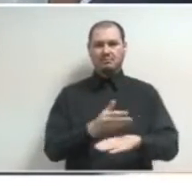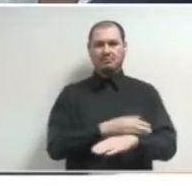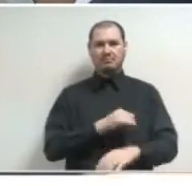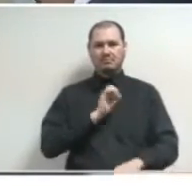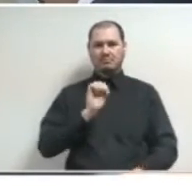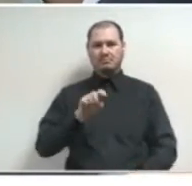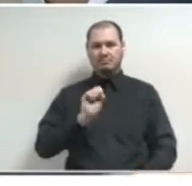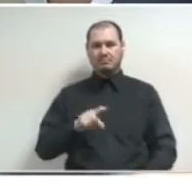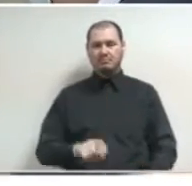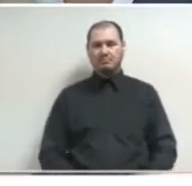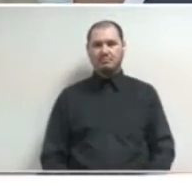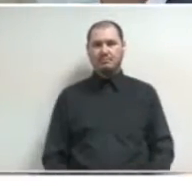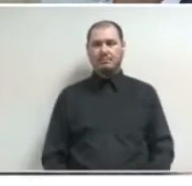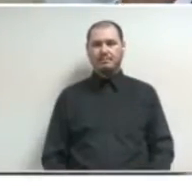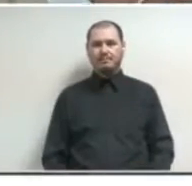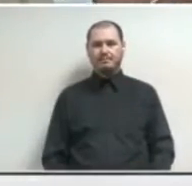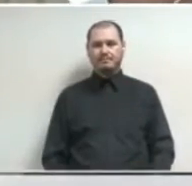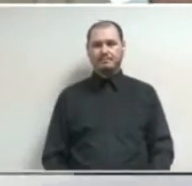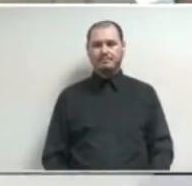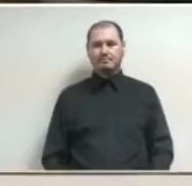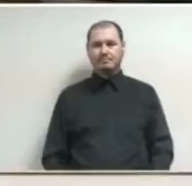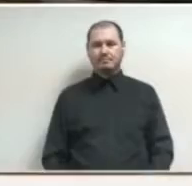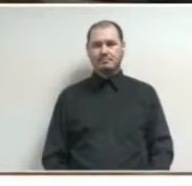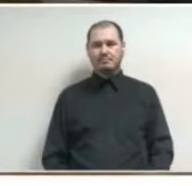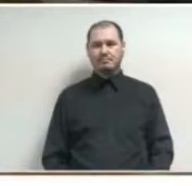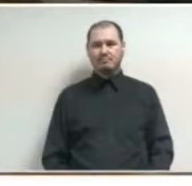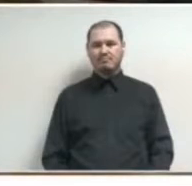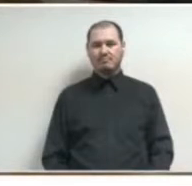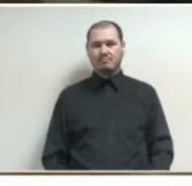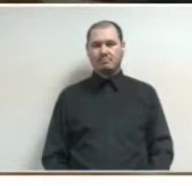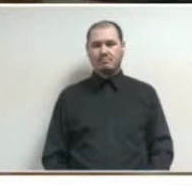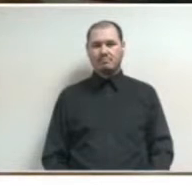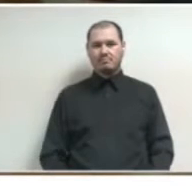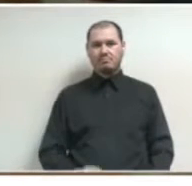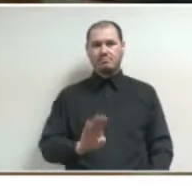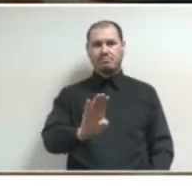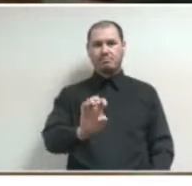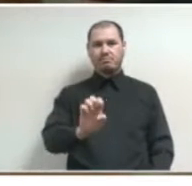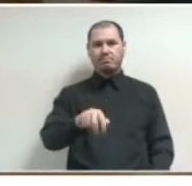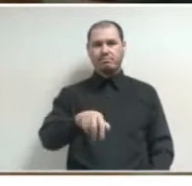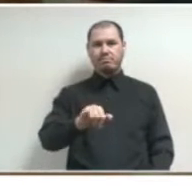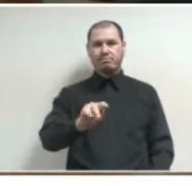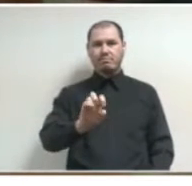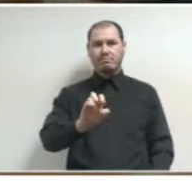Jiménez, ministro de la Corte. Gracias, doctor. Doctor Luis Mayor Interrera.